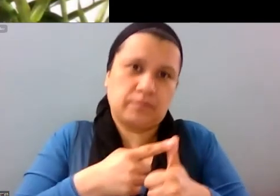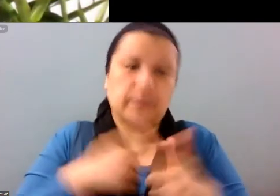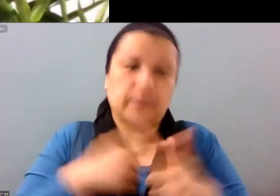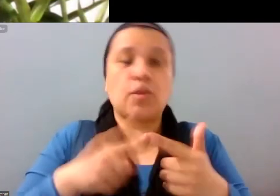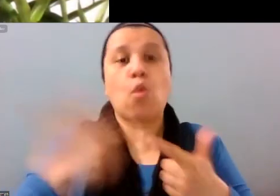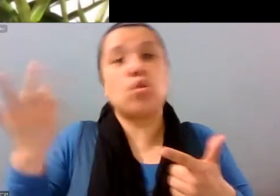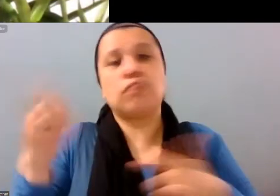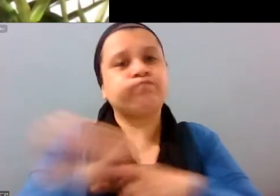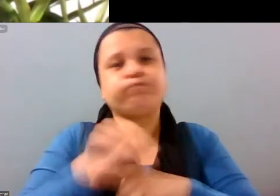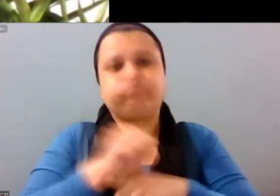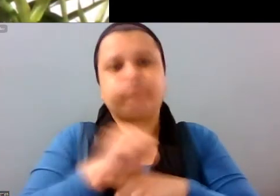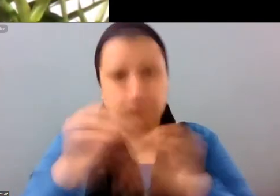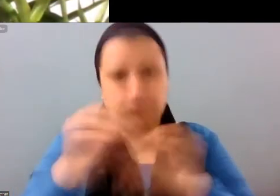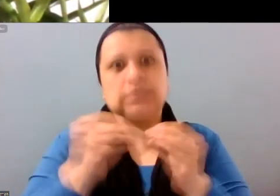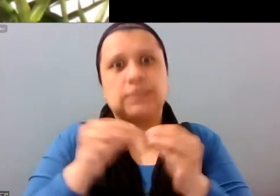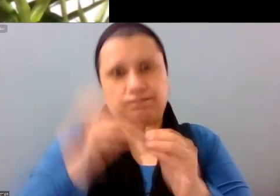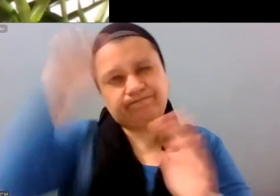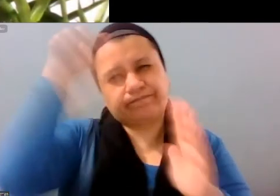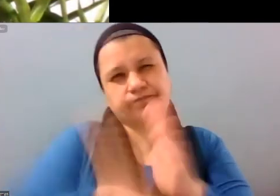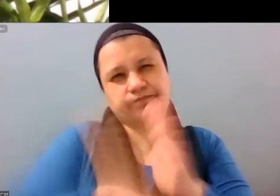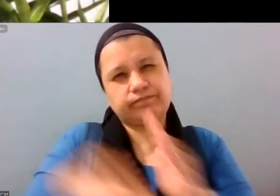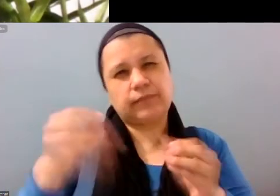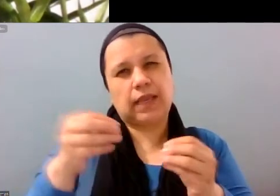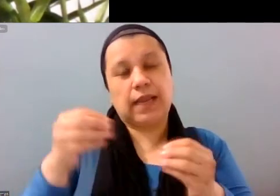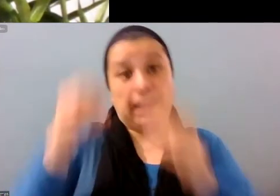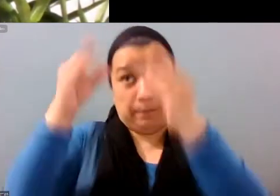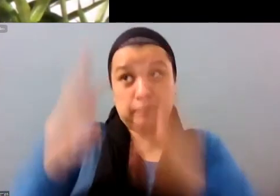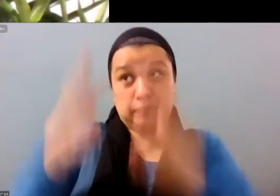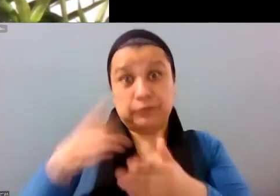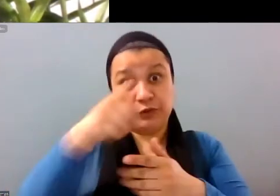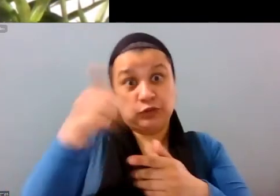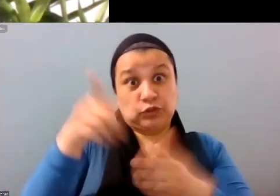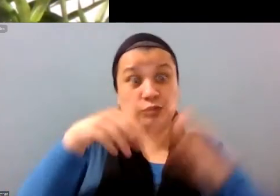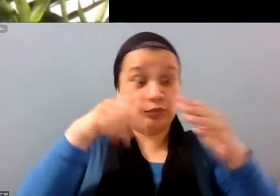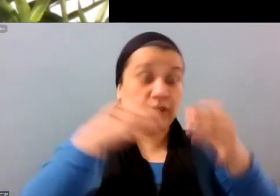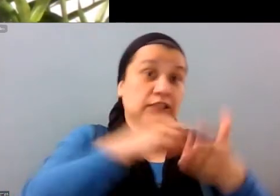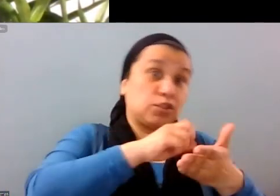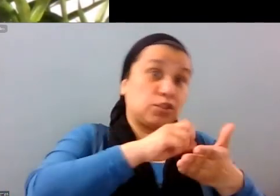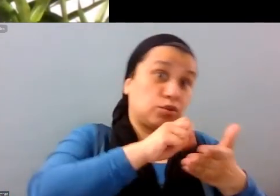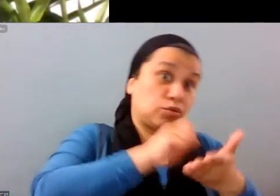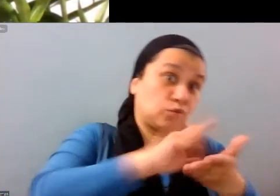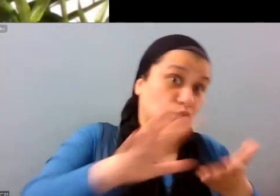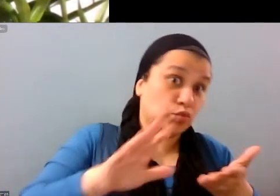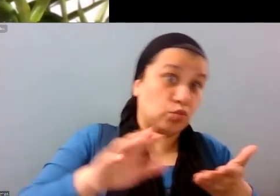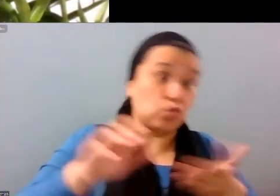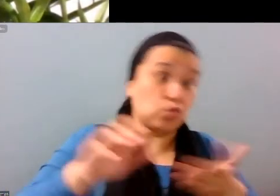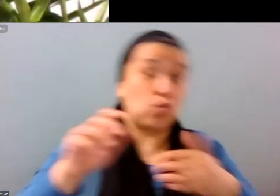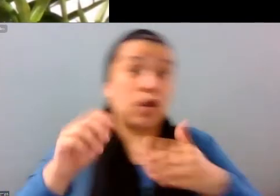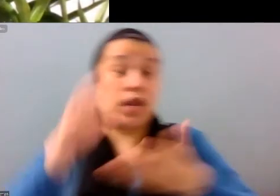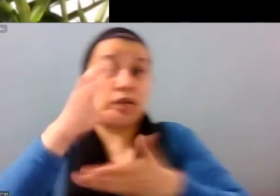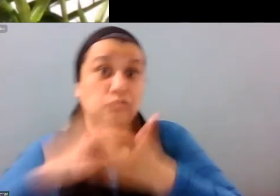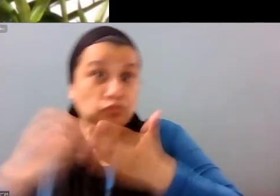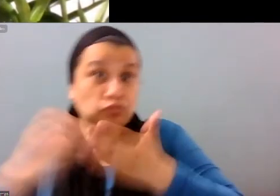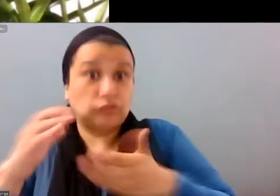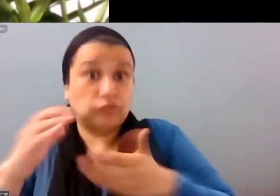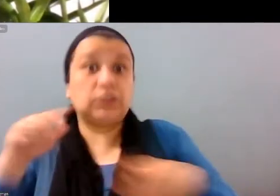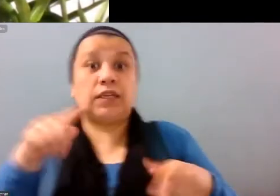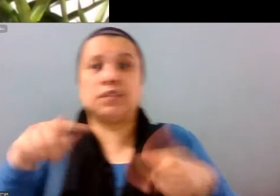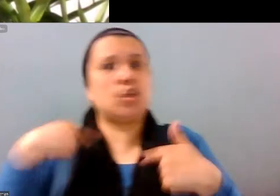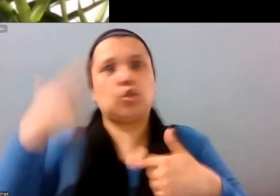parte práctica donde sea más bien el docente de primaria preescolar secundaria que no está tan habituado a este tipo de enseñanza a